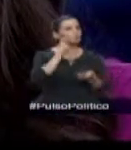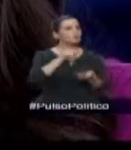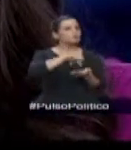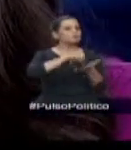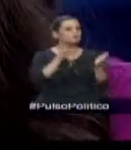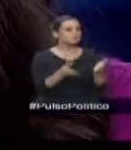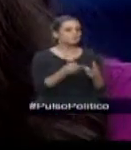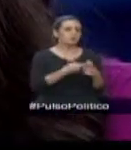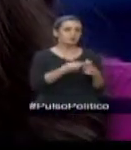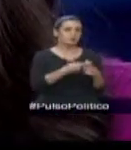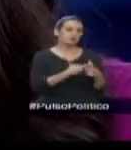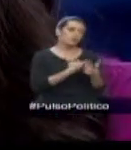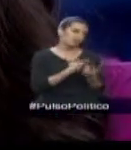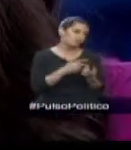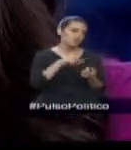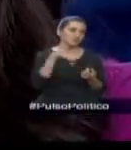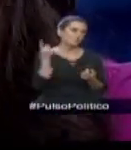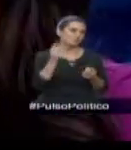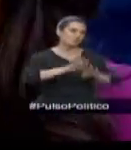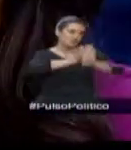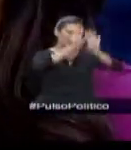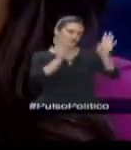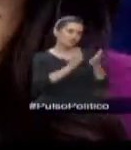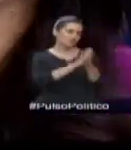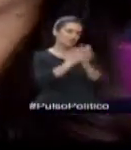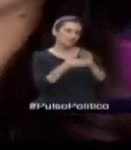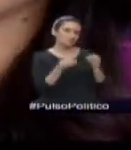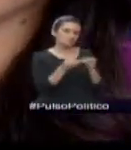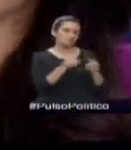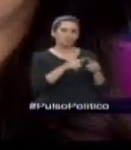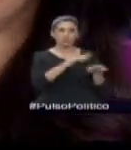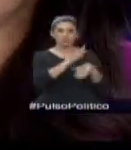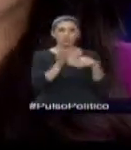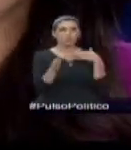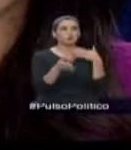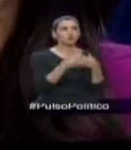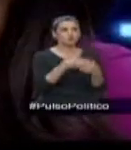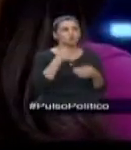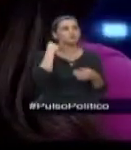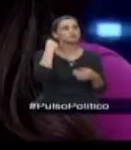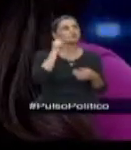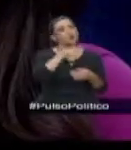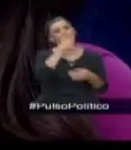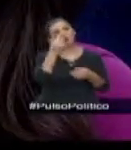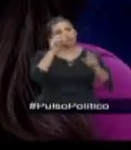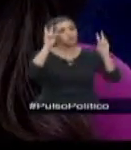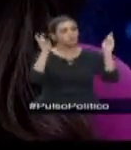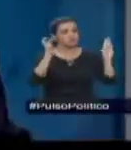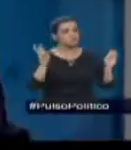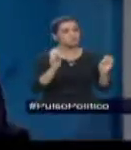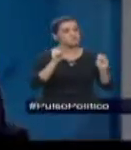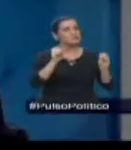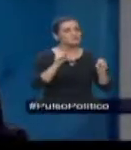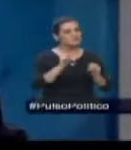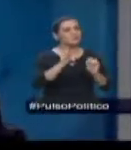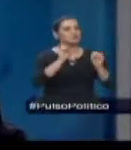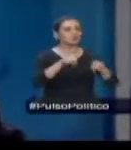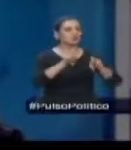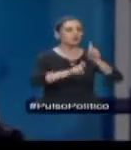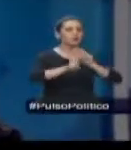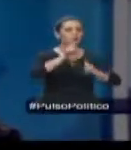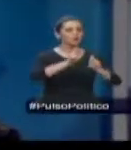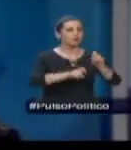tal manera que hay no hay necesidad de aclarar nada más pero todos los demás si puede ser un asunto de iniciativa ciudadana